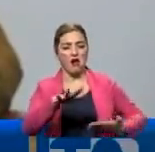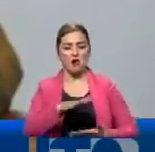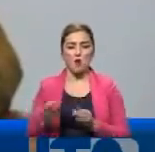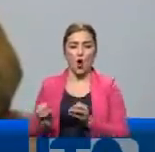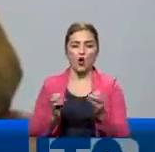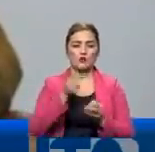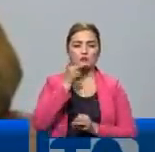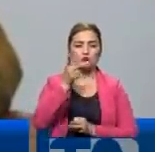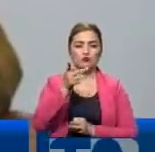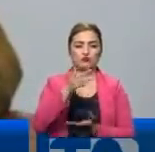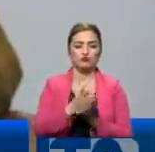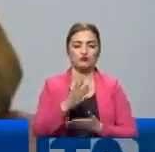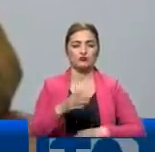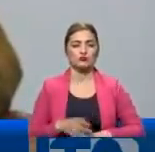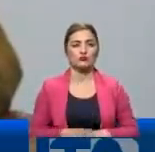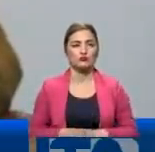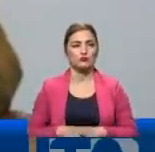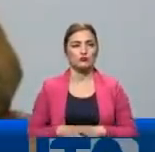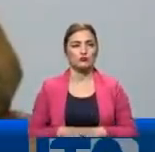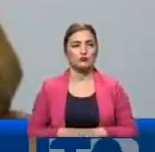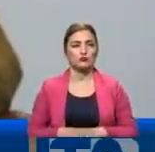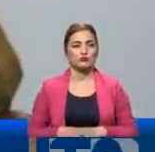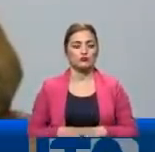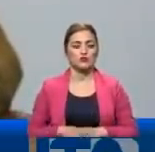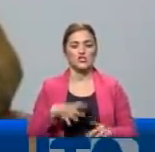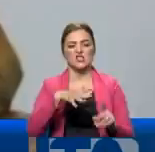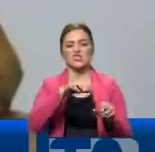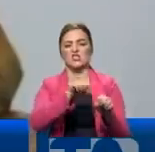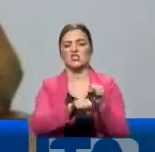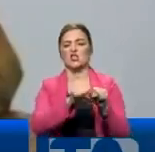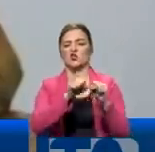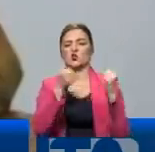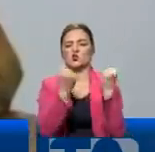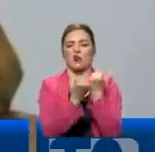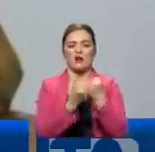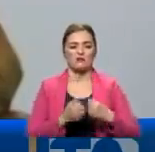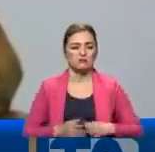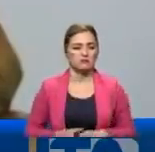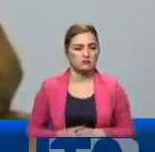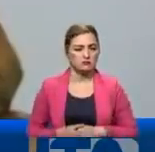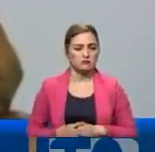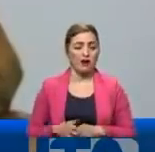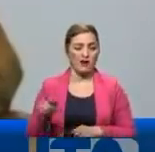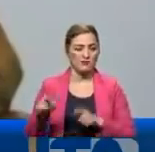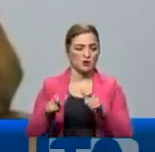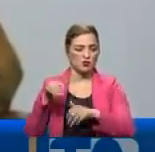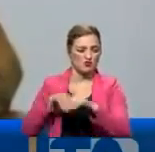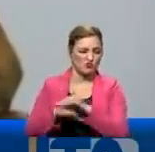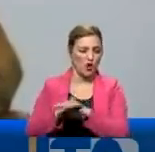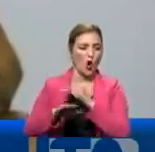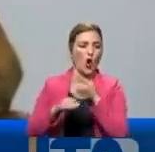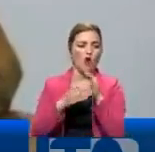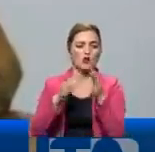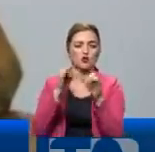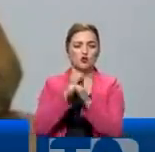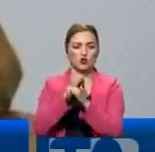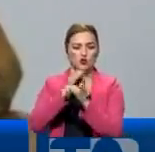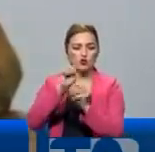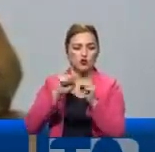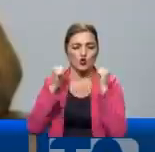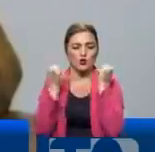orden público y la intimidación social. Acciones como esta, contra las instituciones del